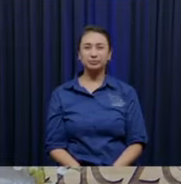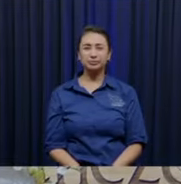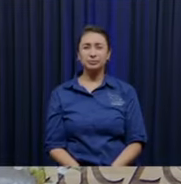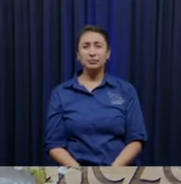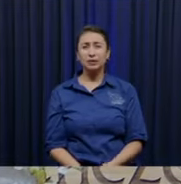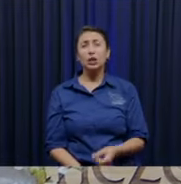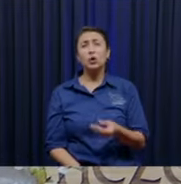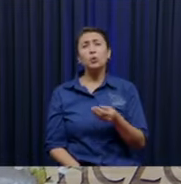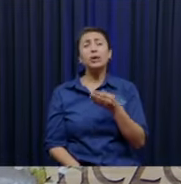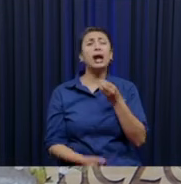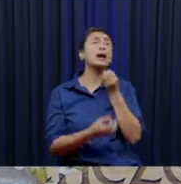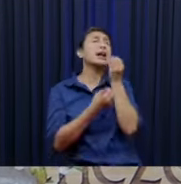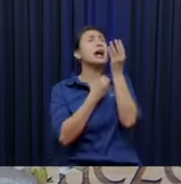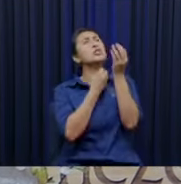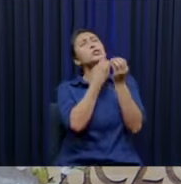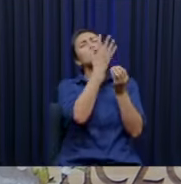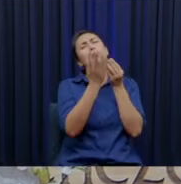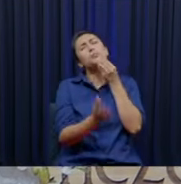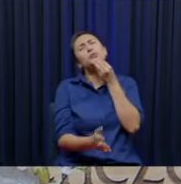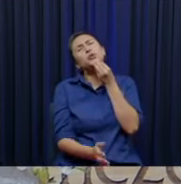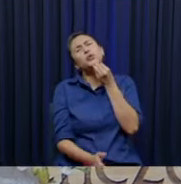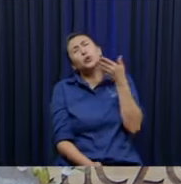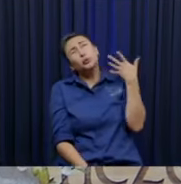Pero mire, es que ese himno decía: